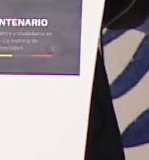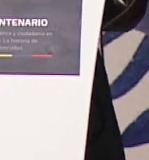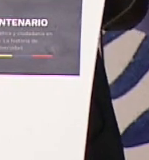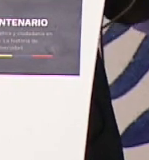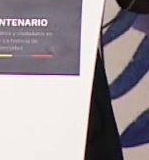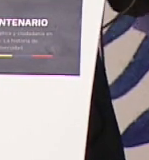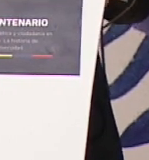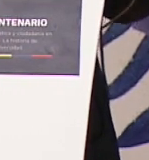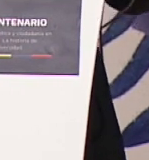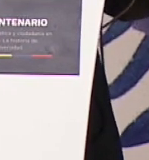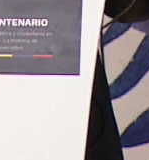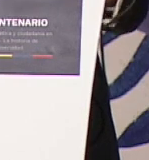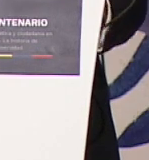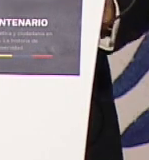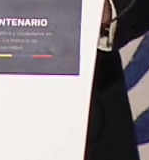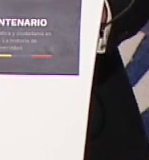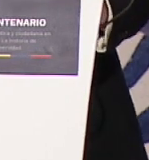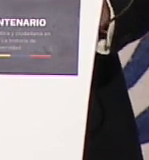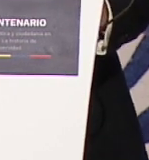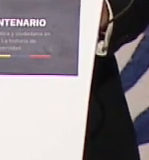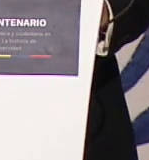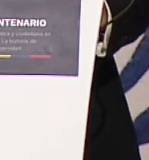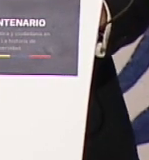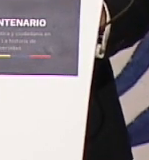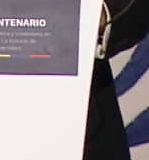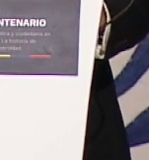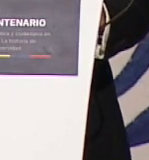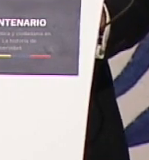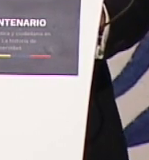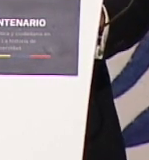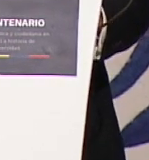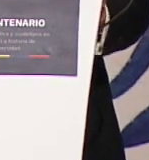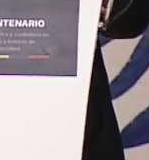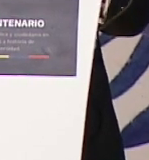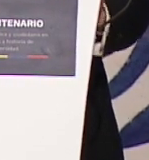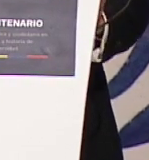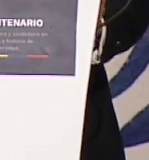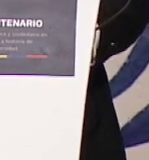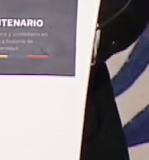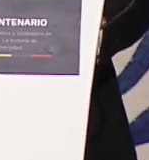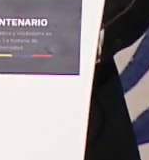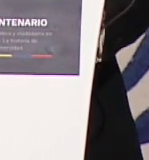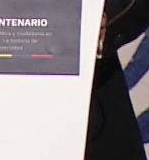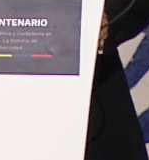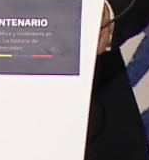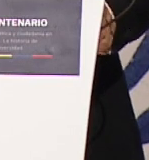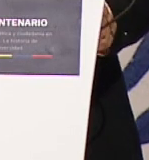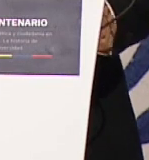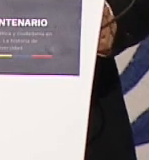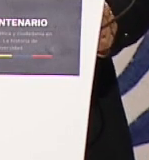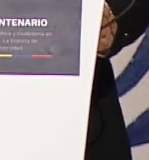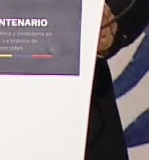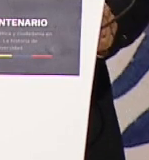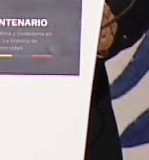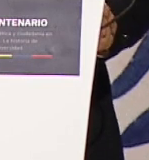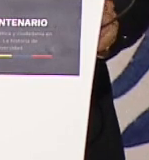fueron, al que ustedes eligieron ir. Y recuerden que el personal de logística está a su disposición para ayudarles a ubicar los escenarios